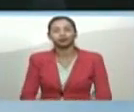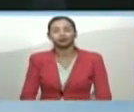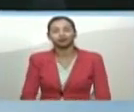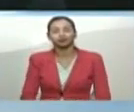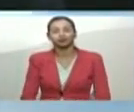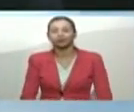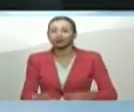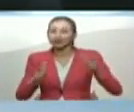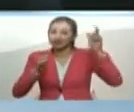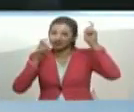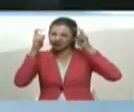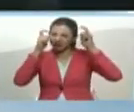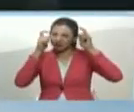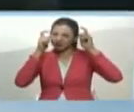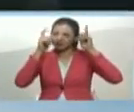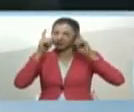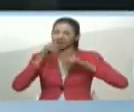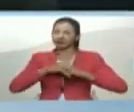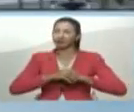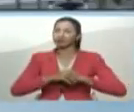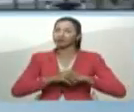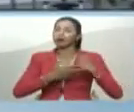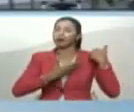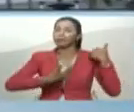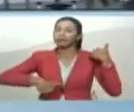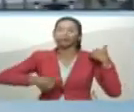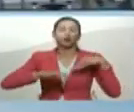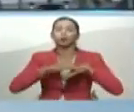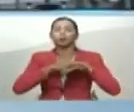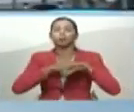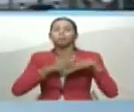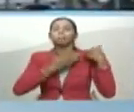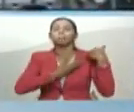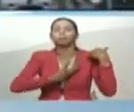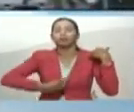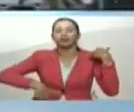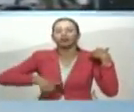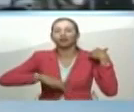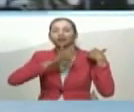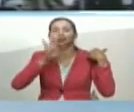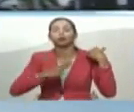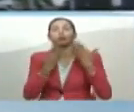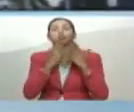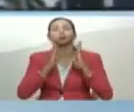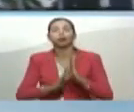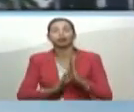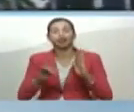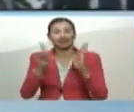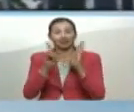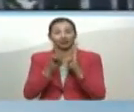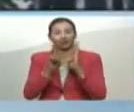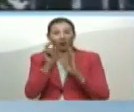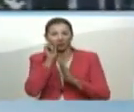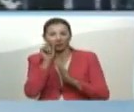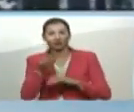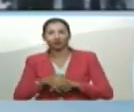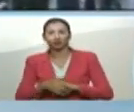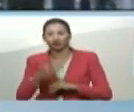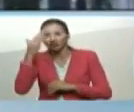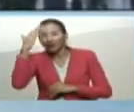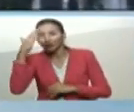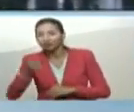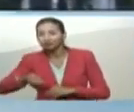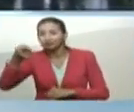nuestro presidente no había nacido, nuestro presidente de la Federación de Estudiantes de Educación Media, 15 años. Yo cuando lo saludé le dije,